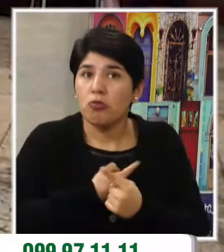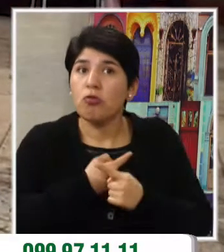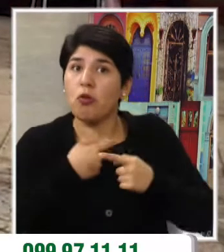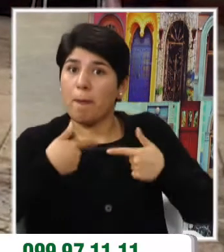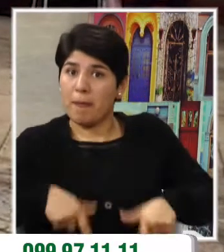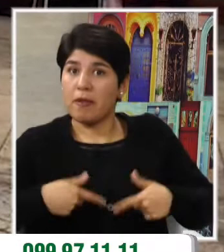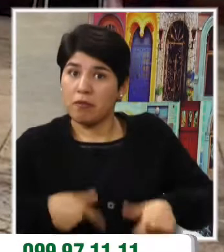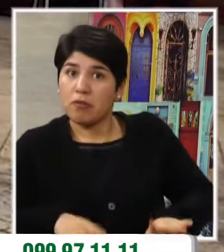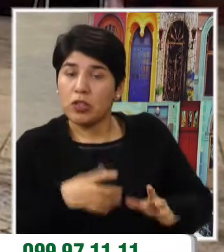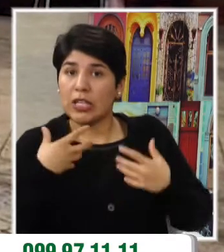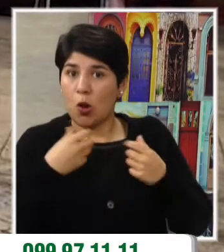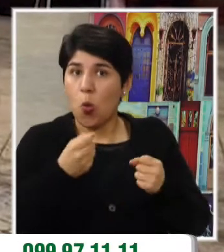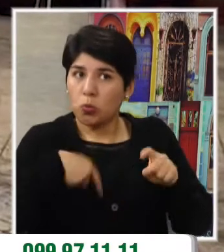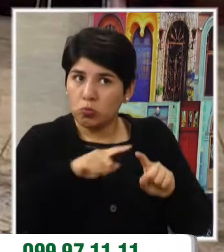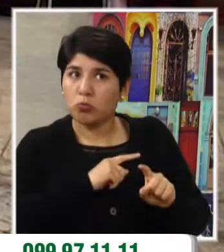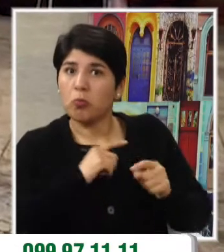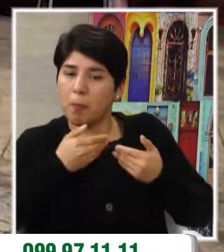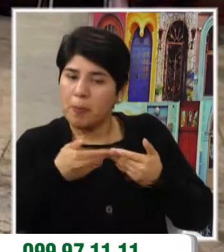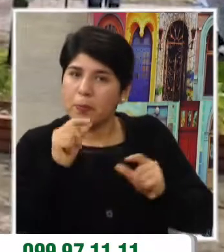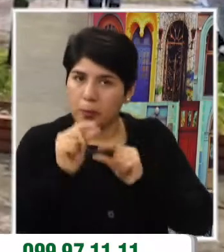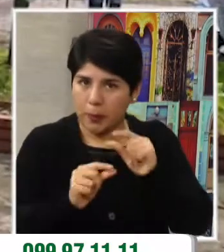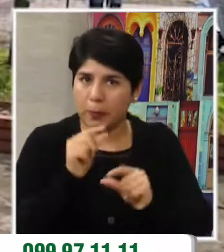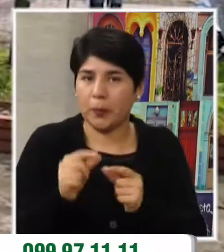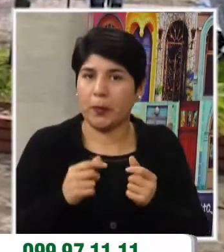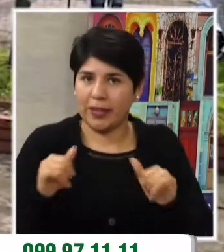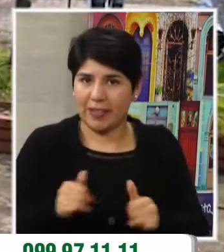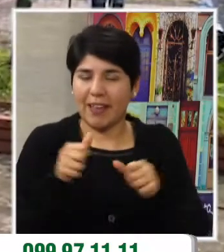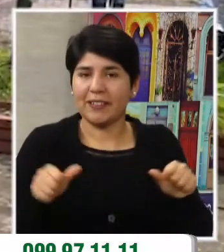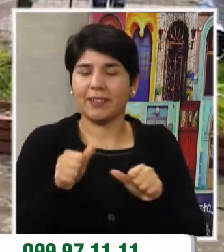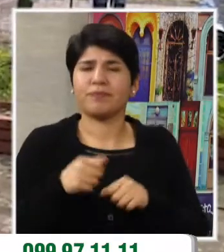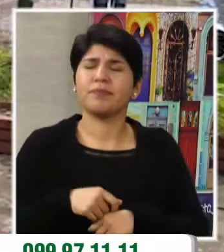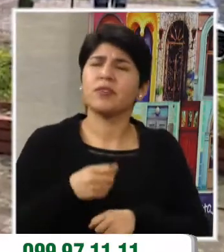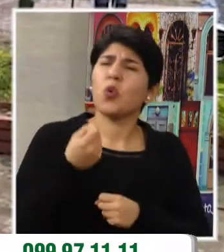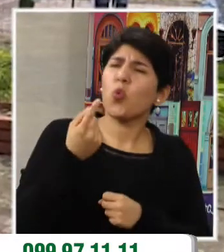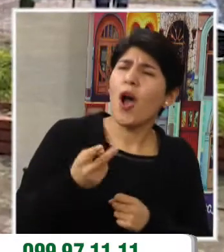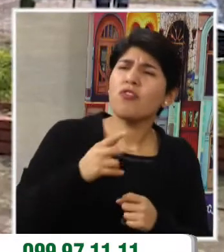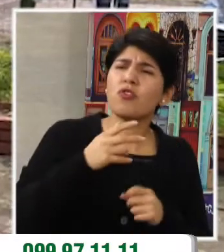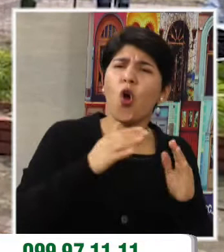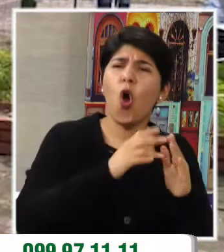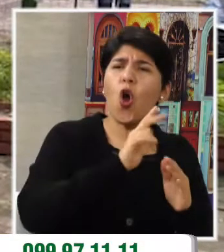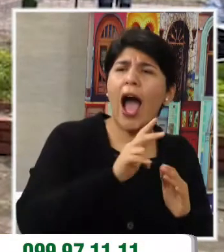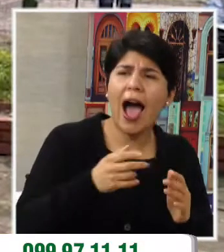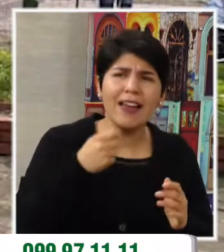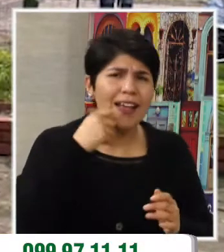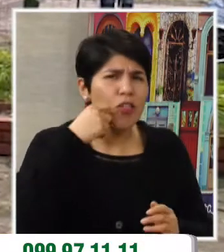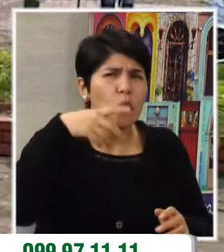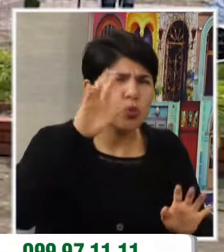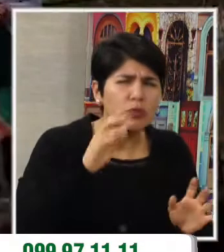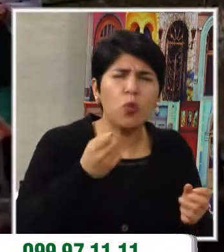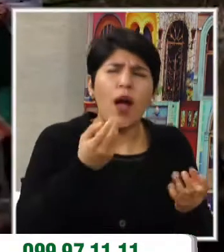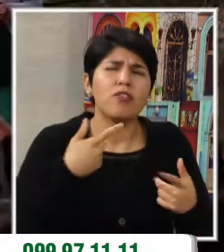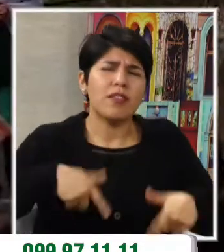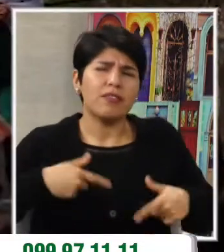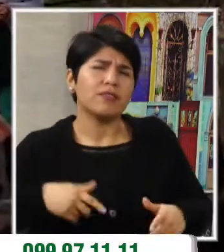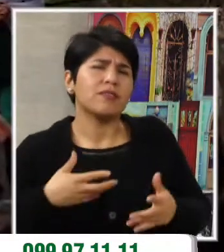ministerio de salud pública puestos hogares y cuántos adultos mayores atiende la intendencia de maldonado bueno la